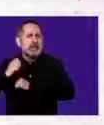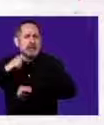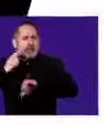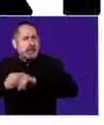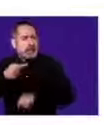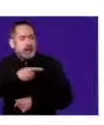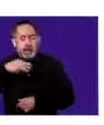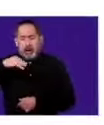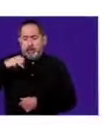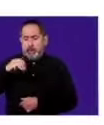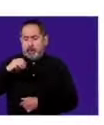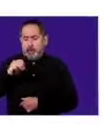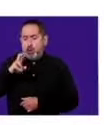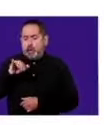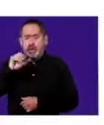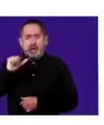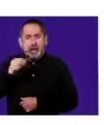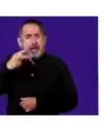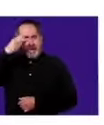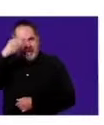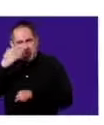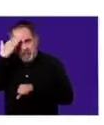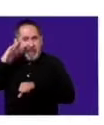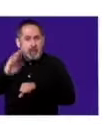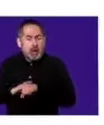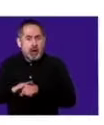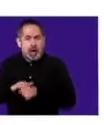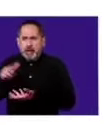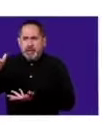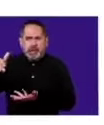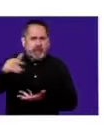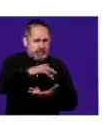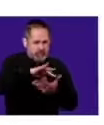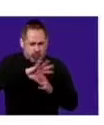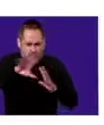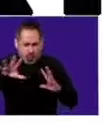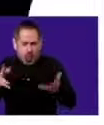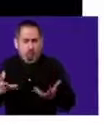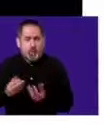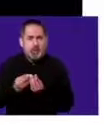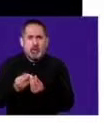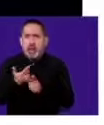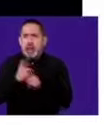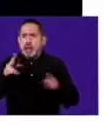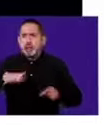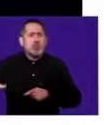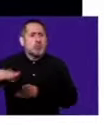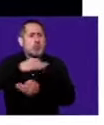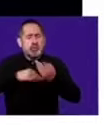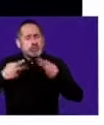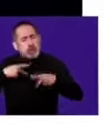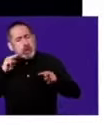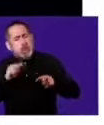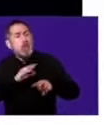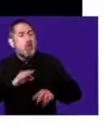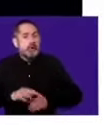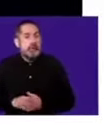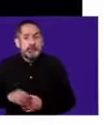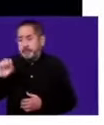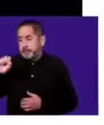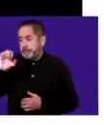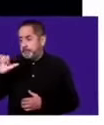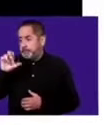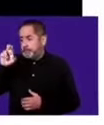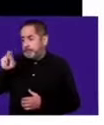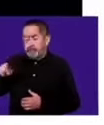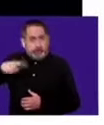que realiza Memórica, México Haz Memoria, repositorio digital de acceso libre y universal. Un espacio en